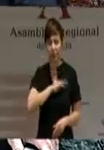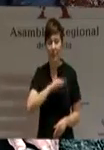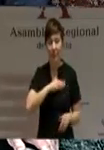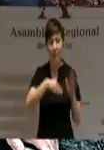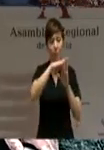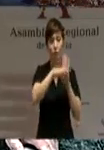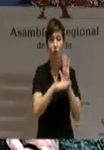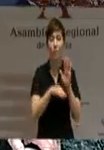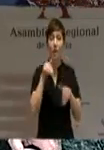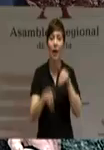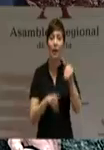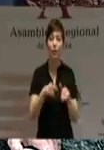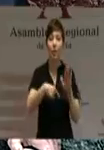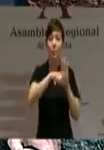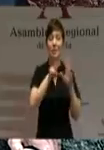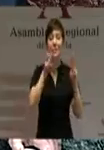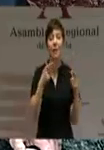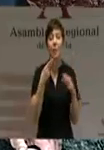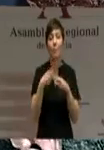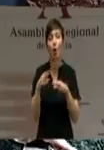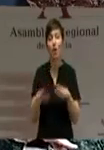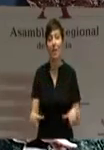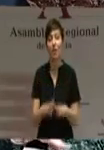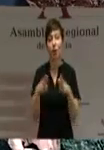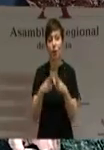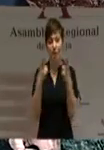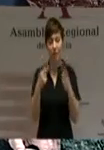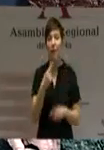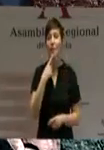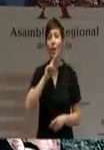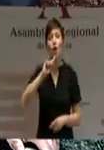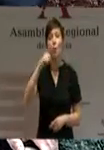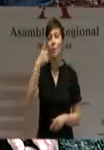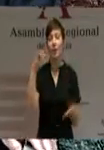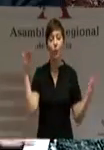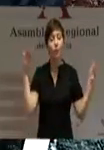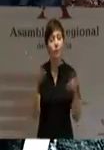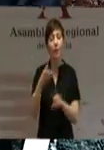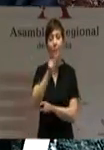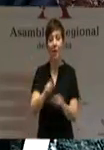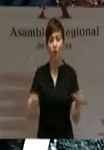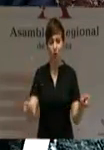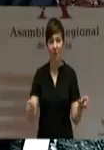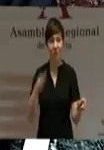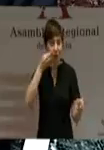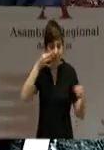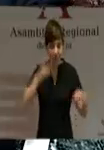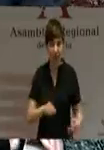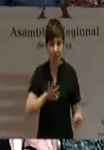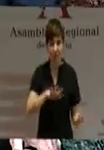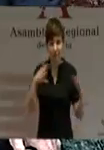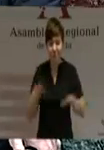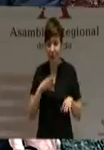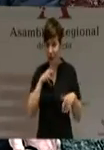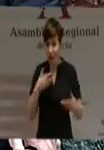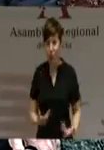que hace referencia a la política social, donde dicen ustedes que lo primero, las personas. Pero nada más lejos de la realidad, ya que a pesar